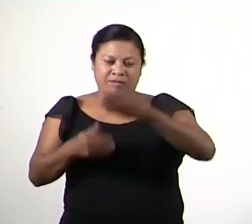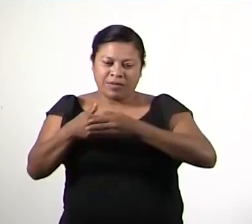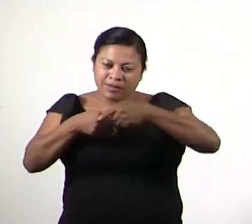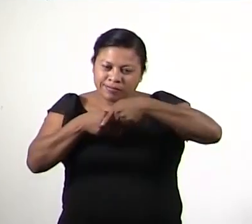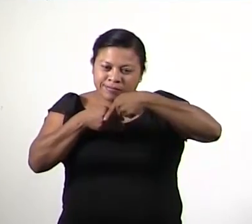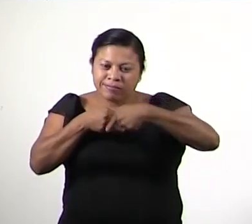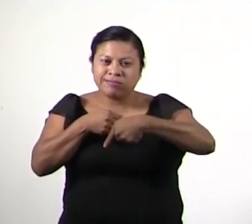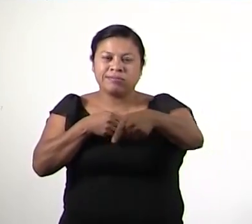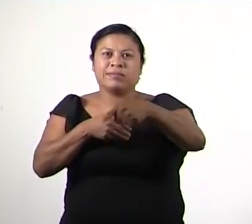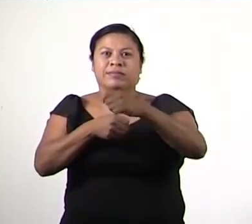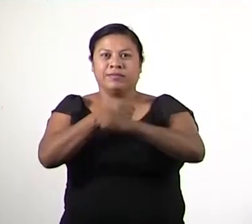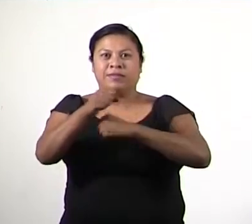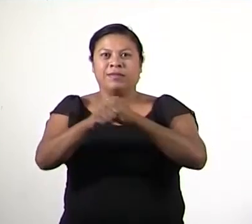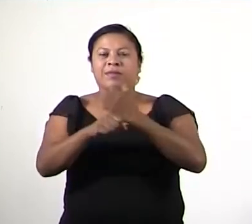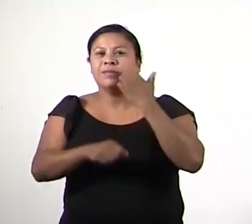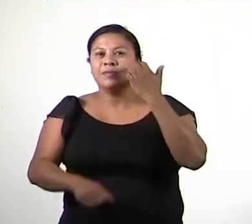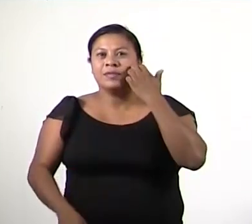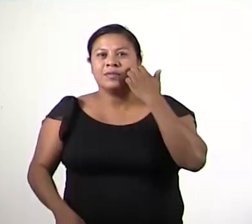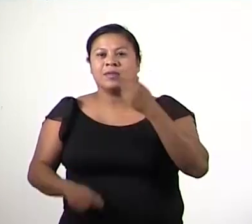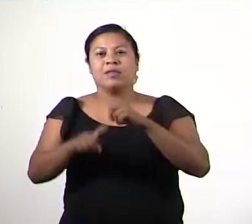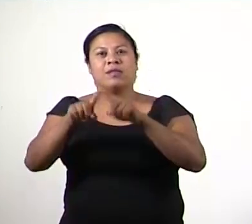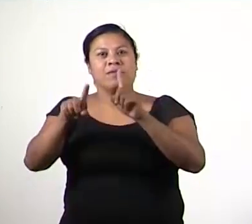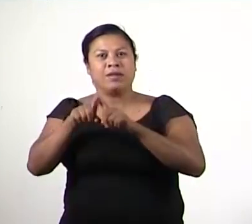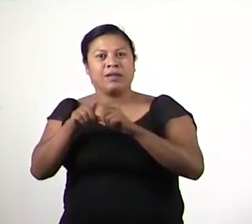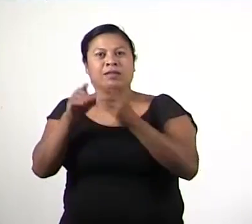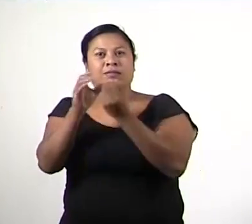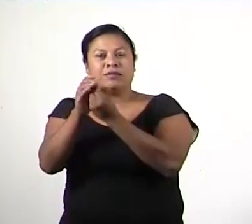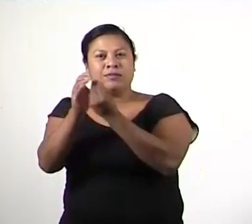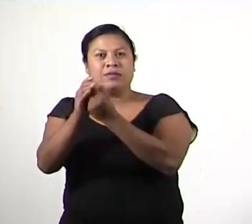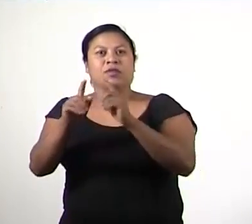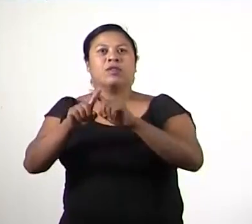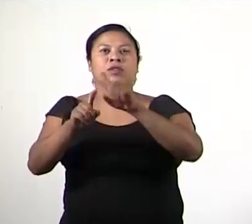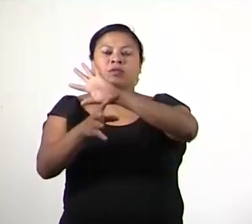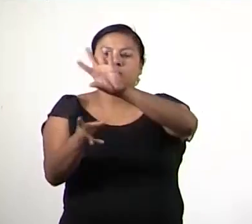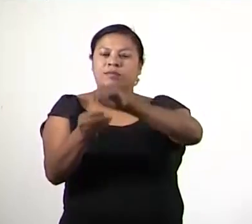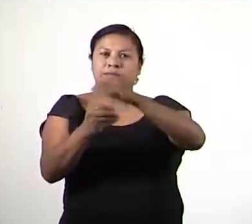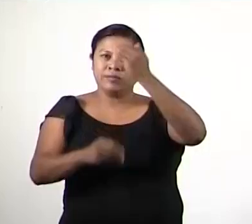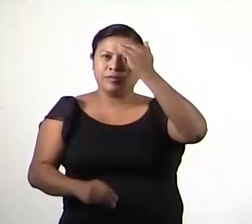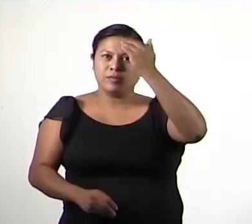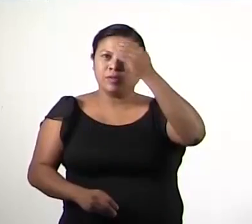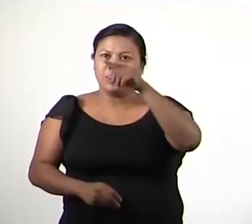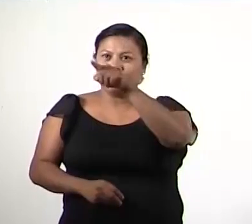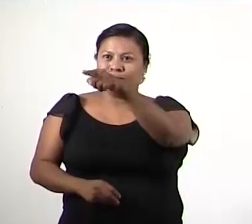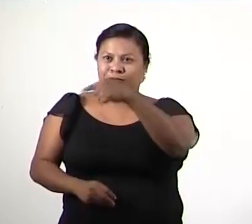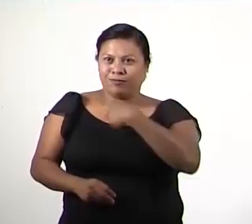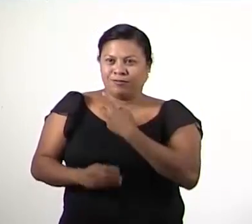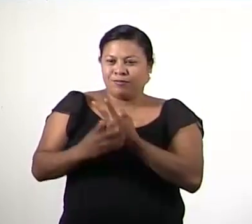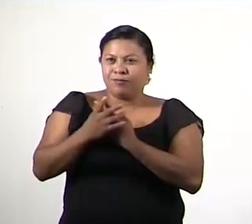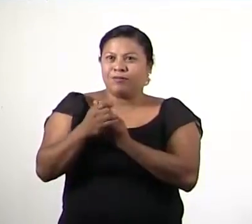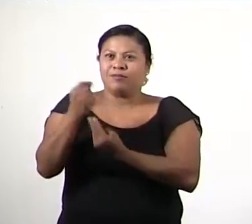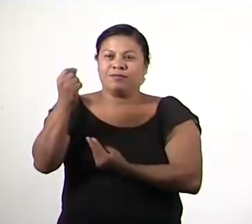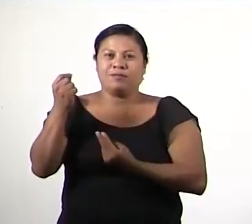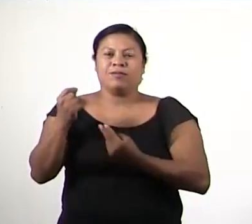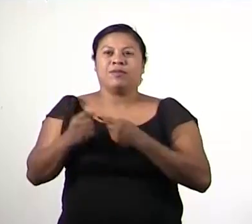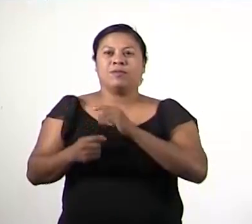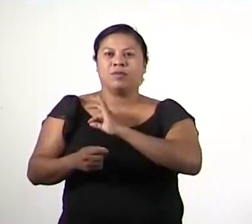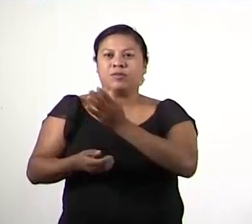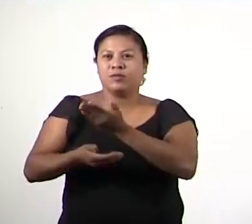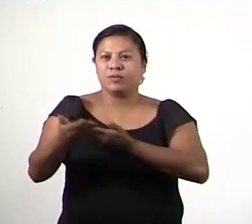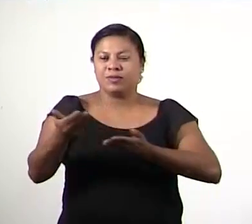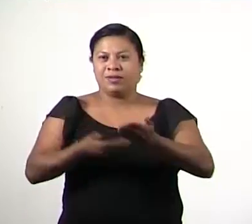de todo el ciclo escolar, en cápsulas, todos los conocimientos que tú y yo juntos vamos a